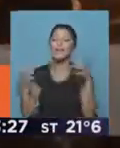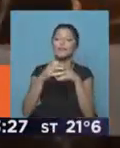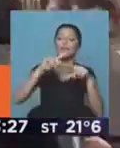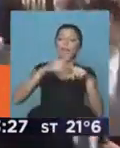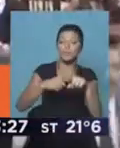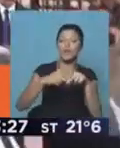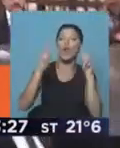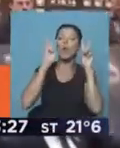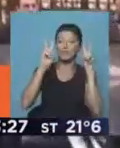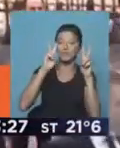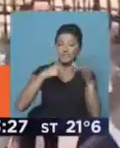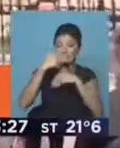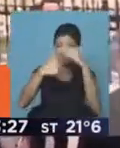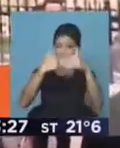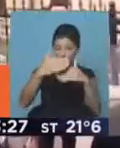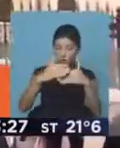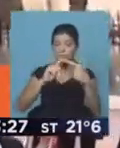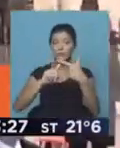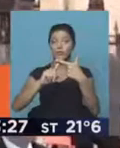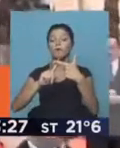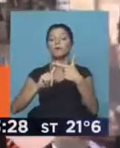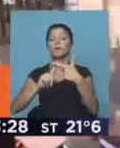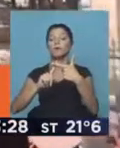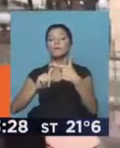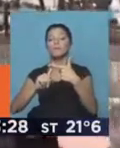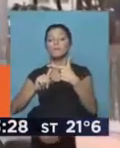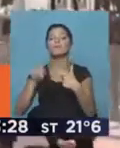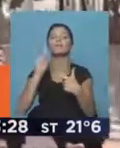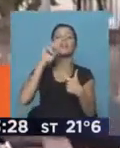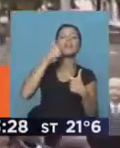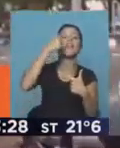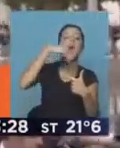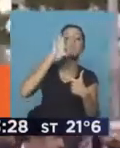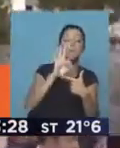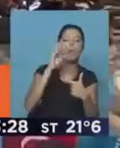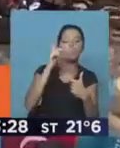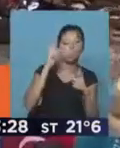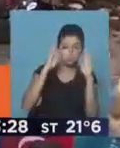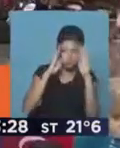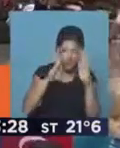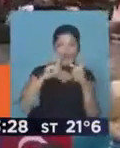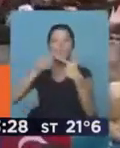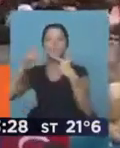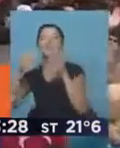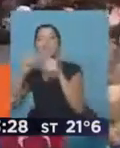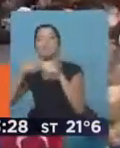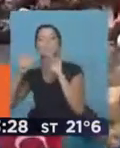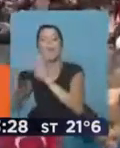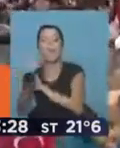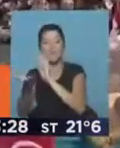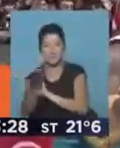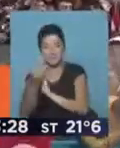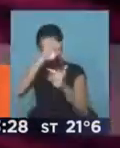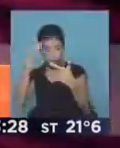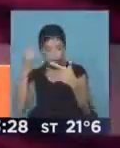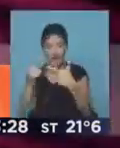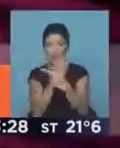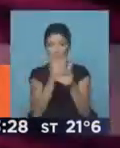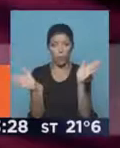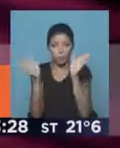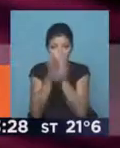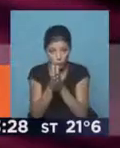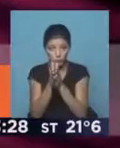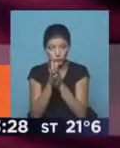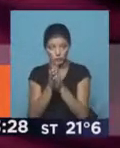Partido Justicia y Desarrollo, de tinte islamoconservador, y la agrupación de derecha Partido de Acción Nacionalista. La